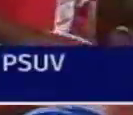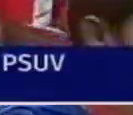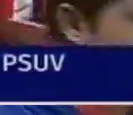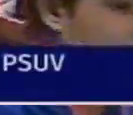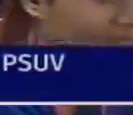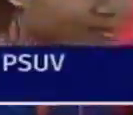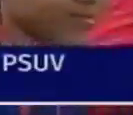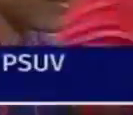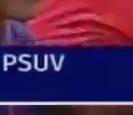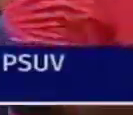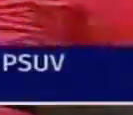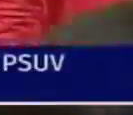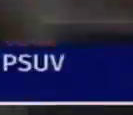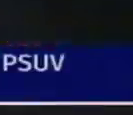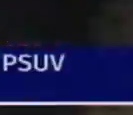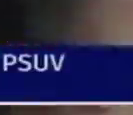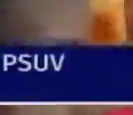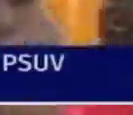gloria.